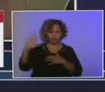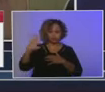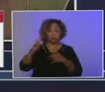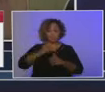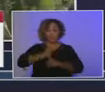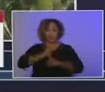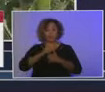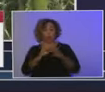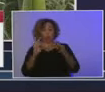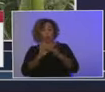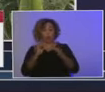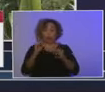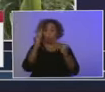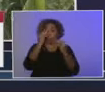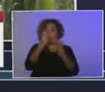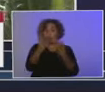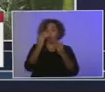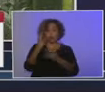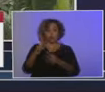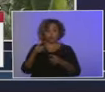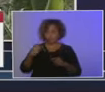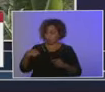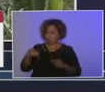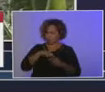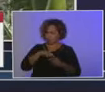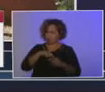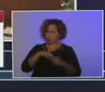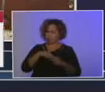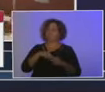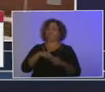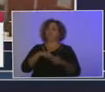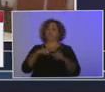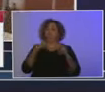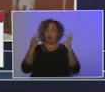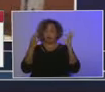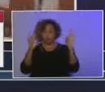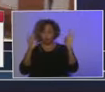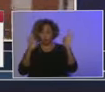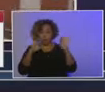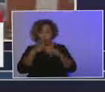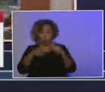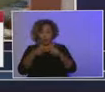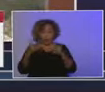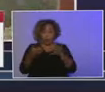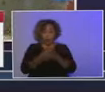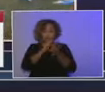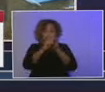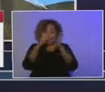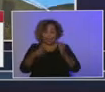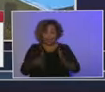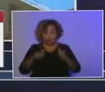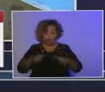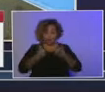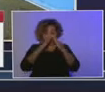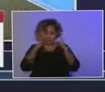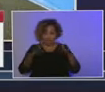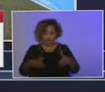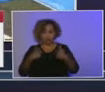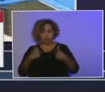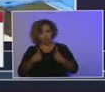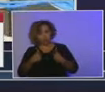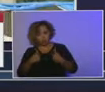mayo. Entonces, nosotros en febrero, cuando entra el nuevo secretario de Vivienda,